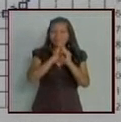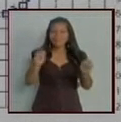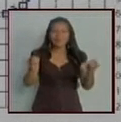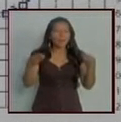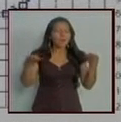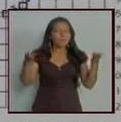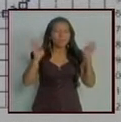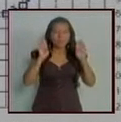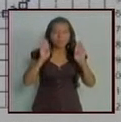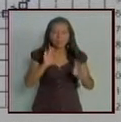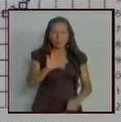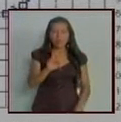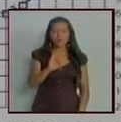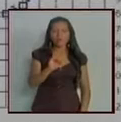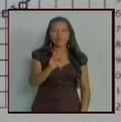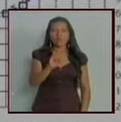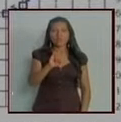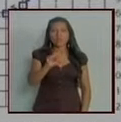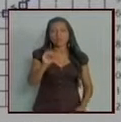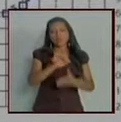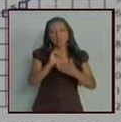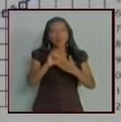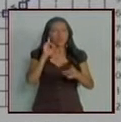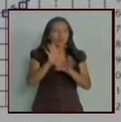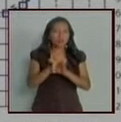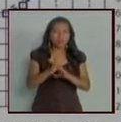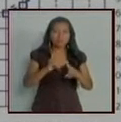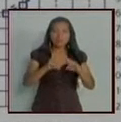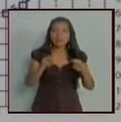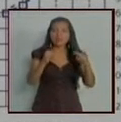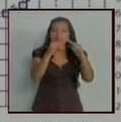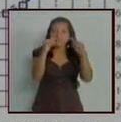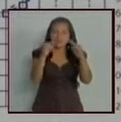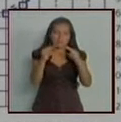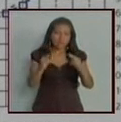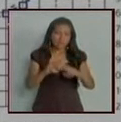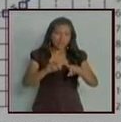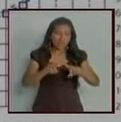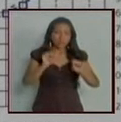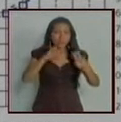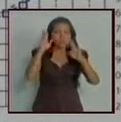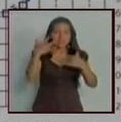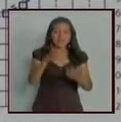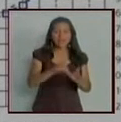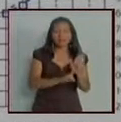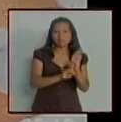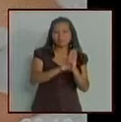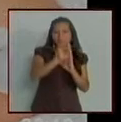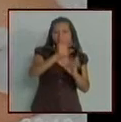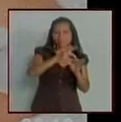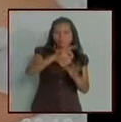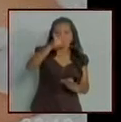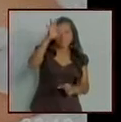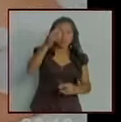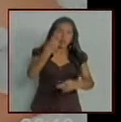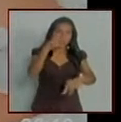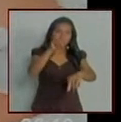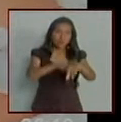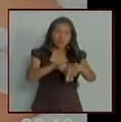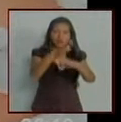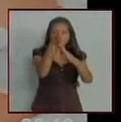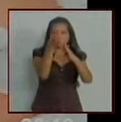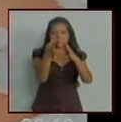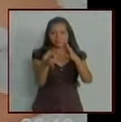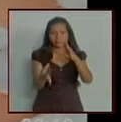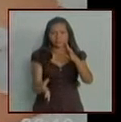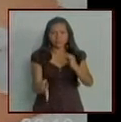es la que nosotros llamamos cofosis o sordera, pero fíjense que hay diferentes grados, desde las marcas que están más altas, una audición normal, hasta las que están